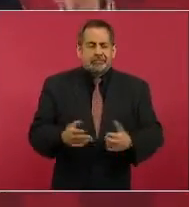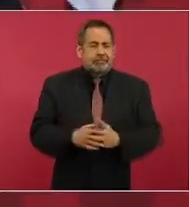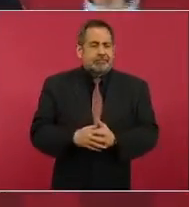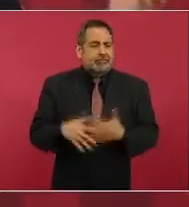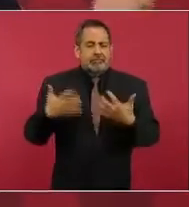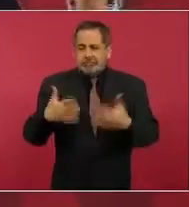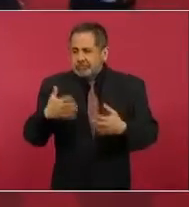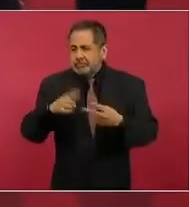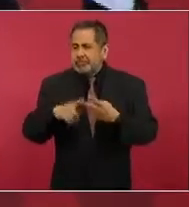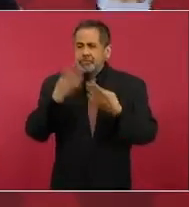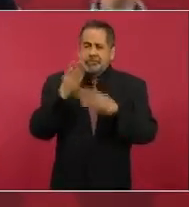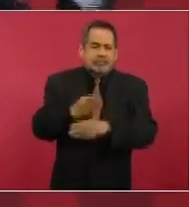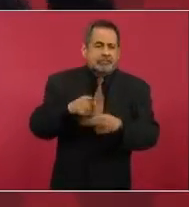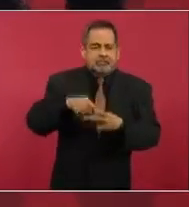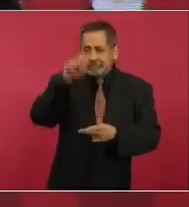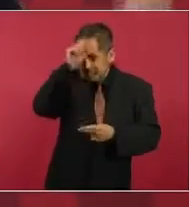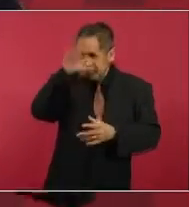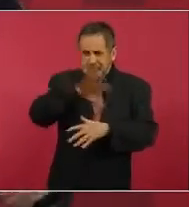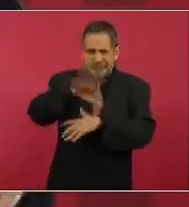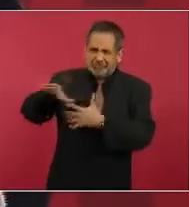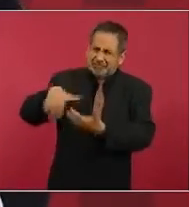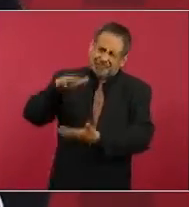empresas, bancos, minas, todo.